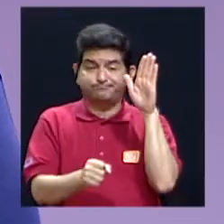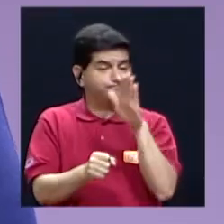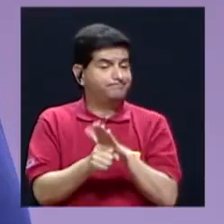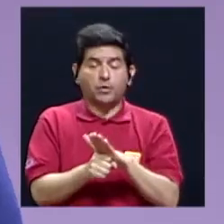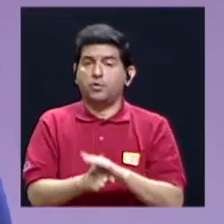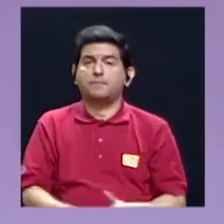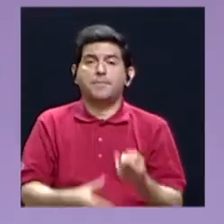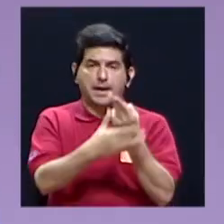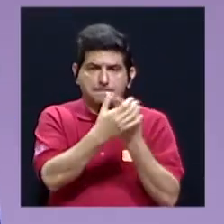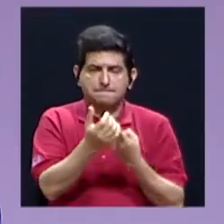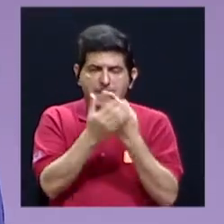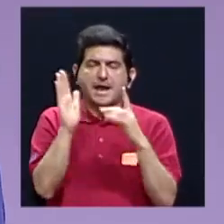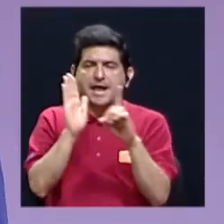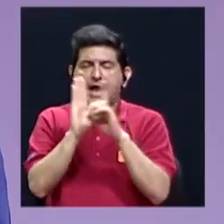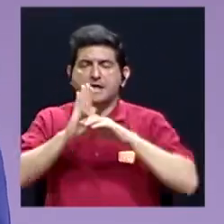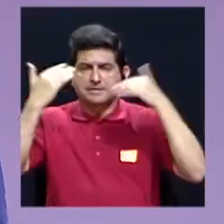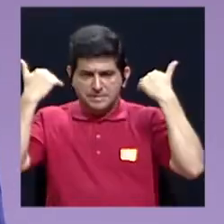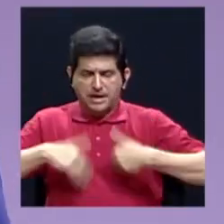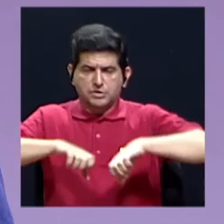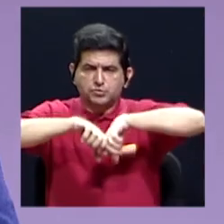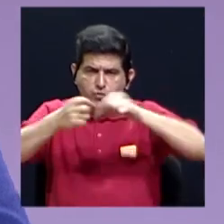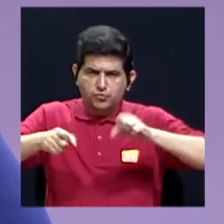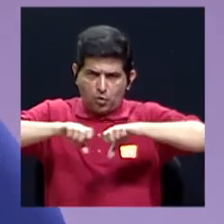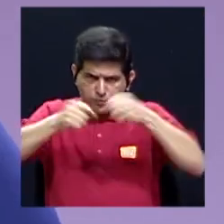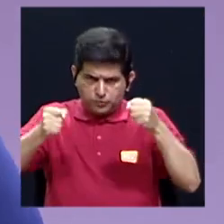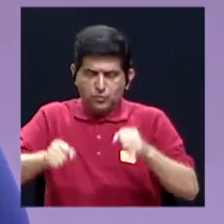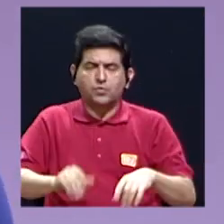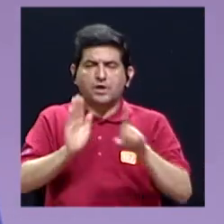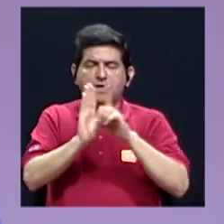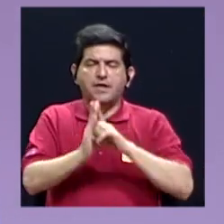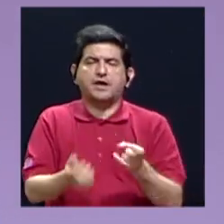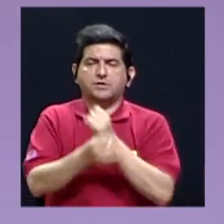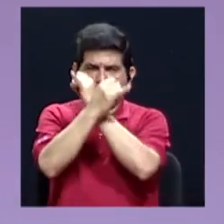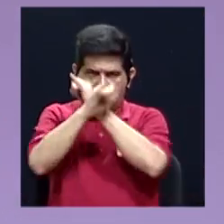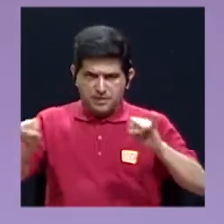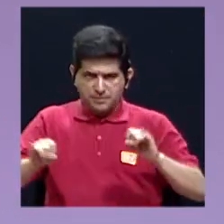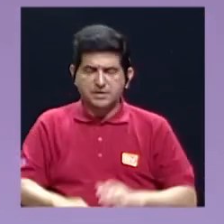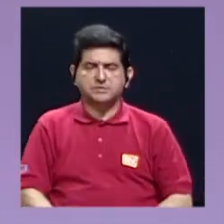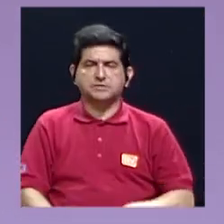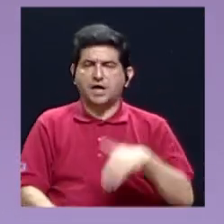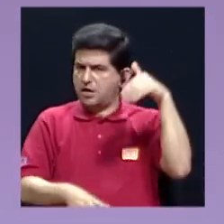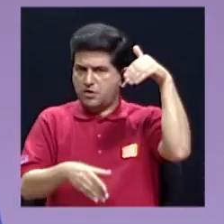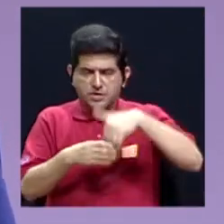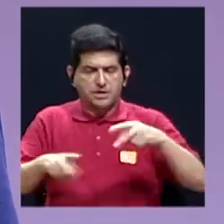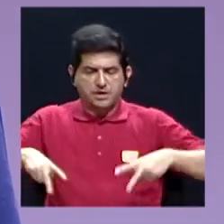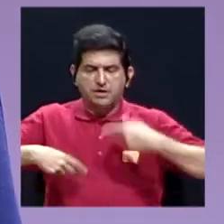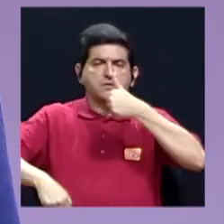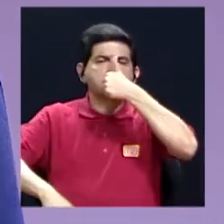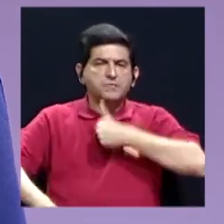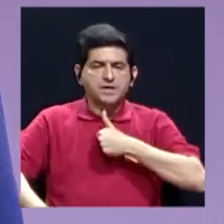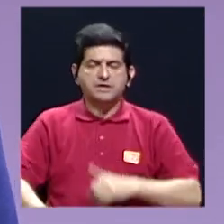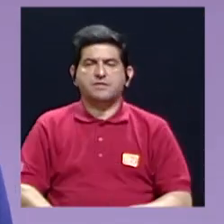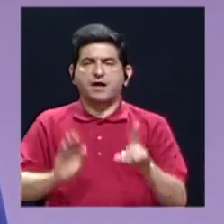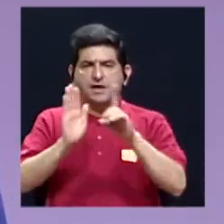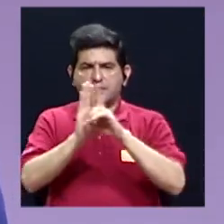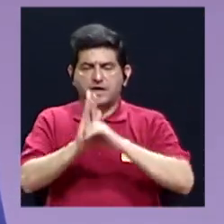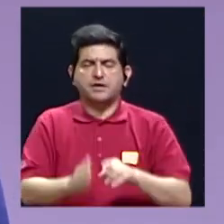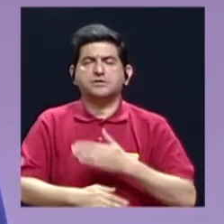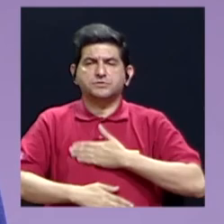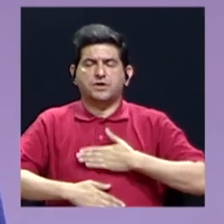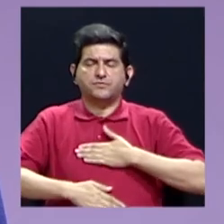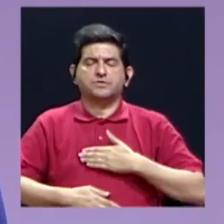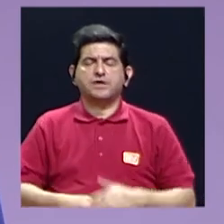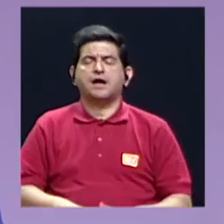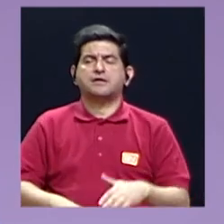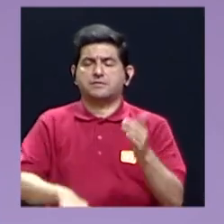incumpliendo con parejas cuyos derechos humanos han sido violentados, derechos a la autonomía, derecho a la no interferencia con la vida privada, derecho a gozar